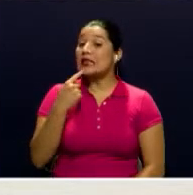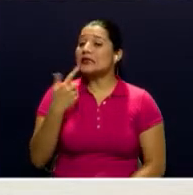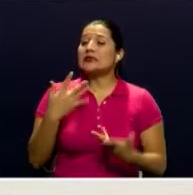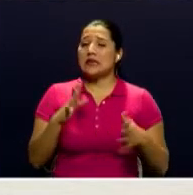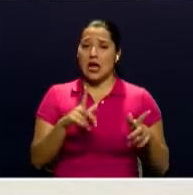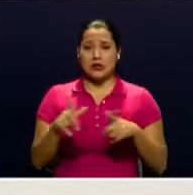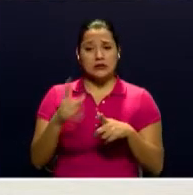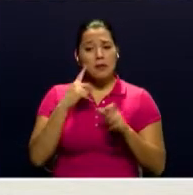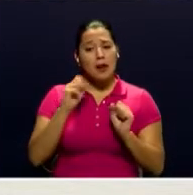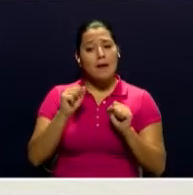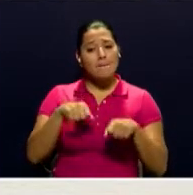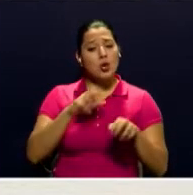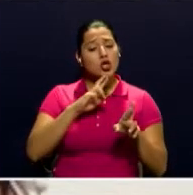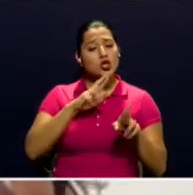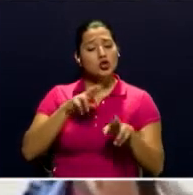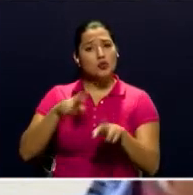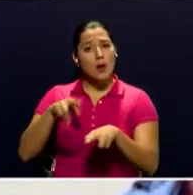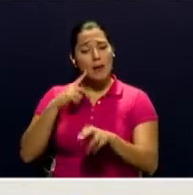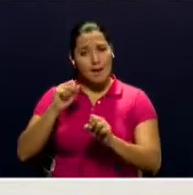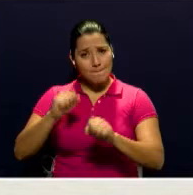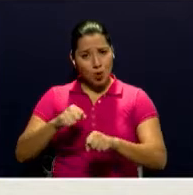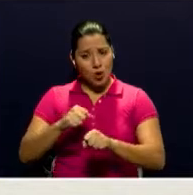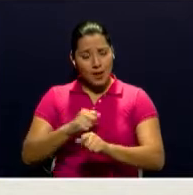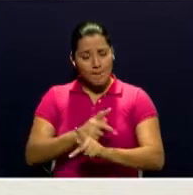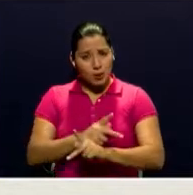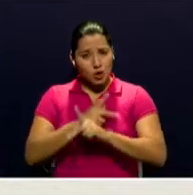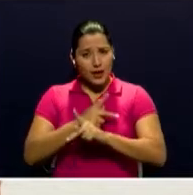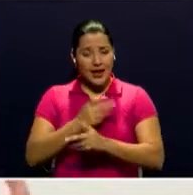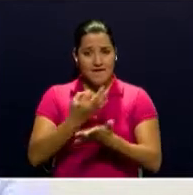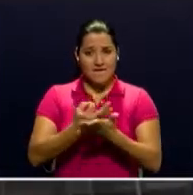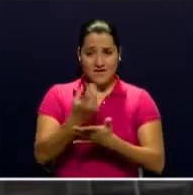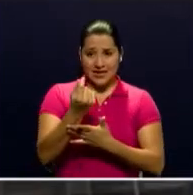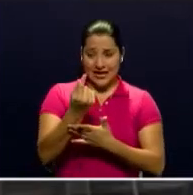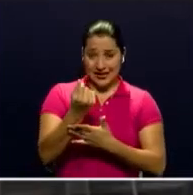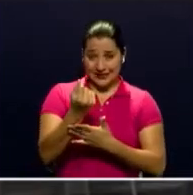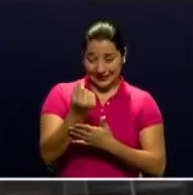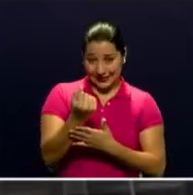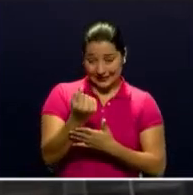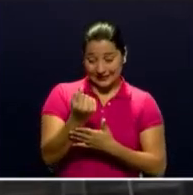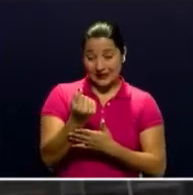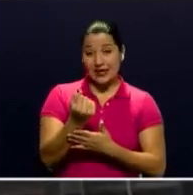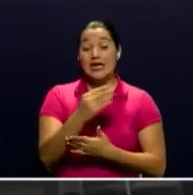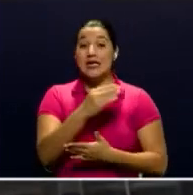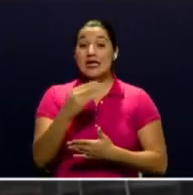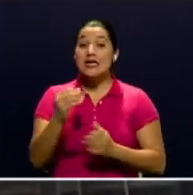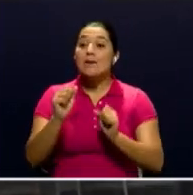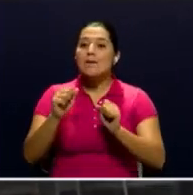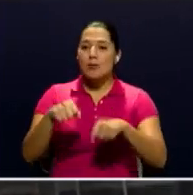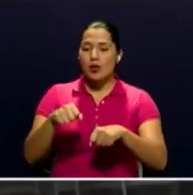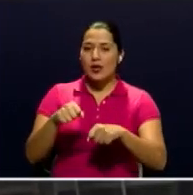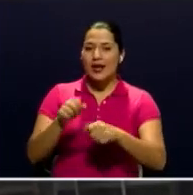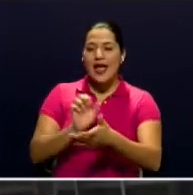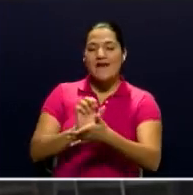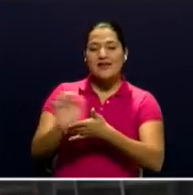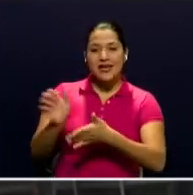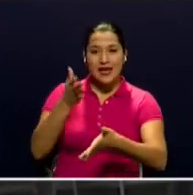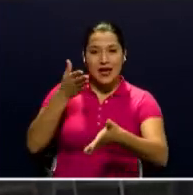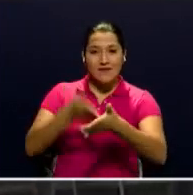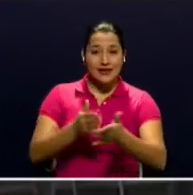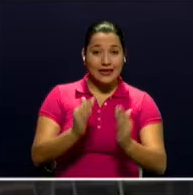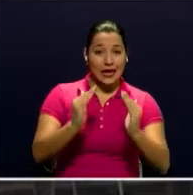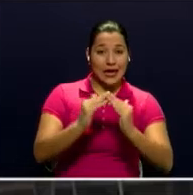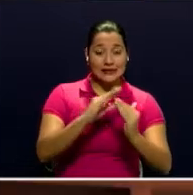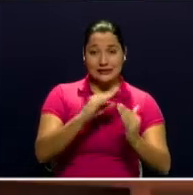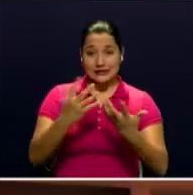con medidas que afiancen la estabilidad financiera y mitiguen el impacto potencial del coronavirus sobre los hogares y las empresas.